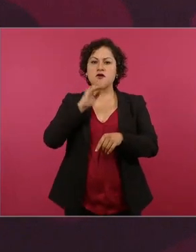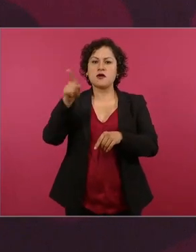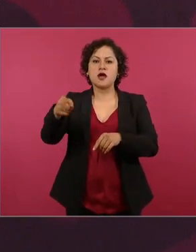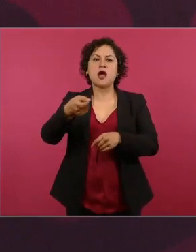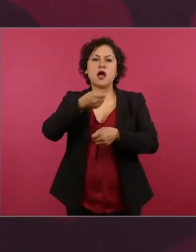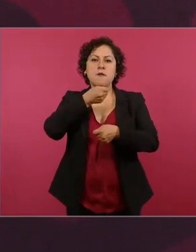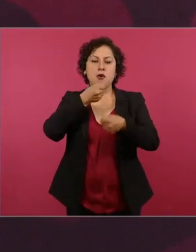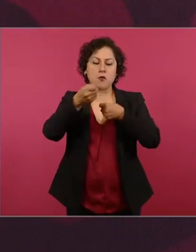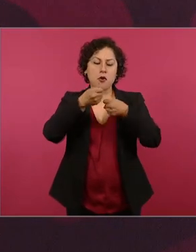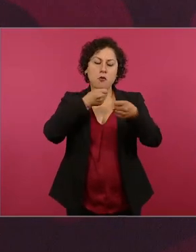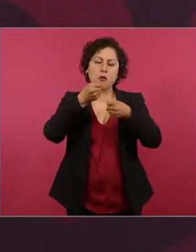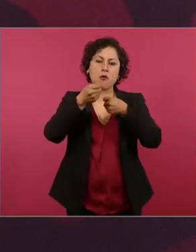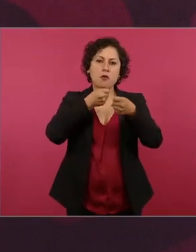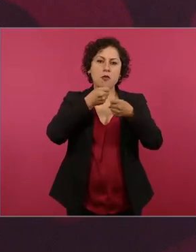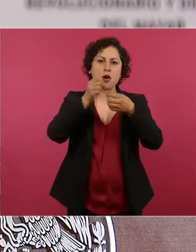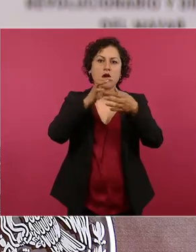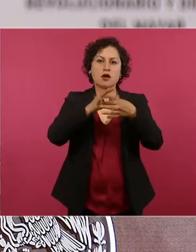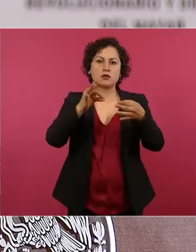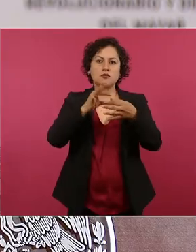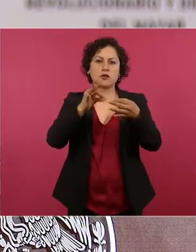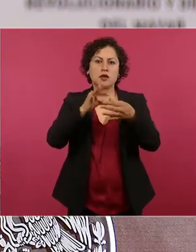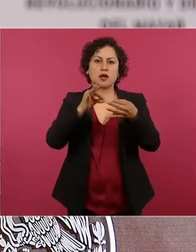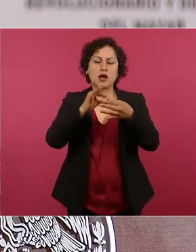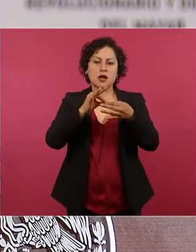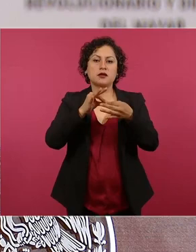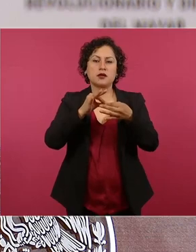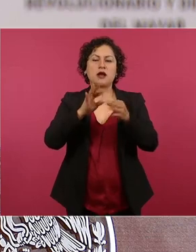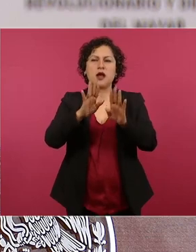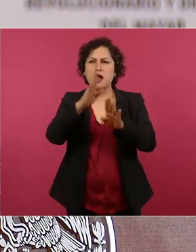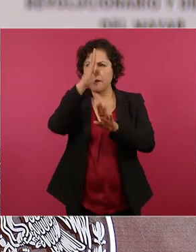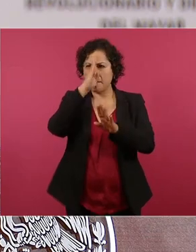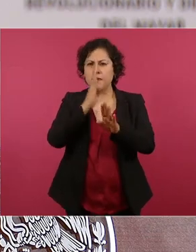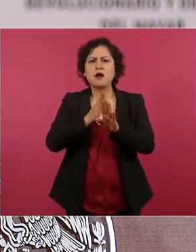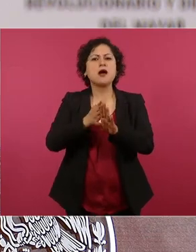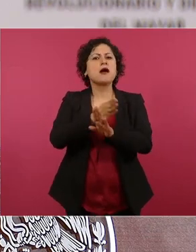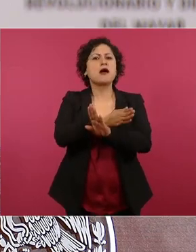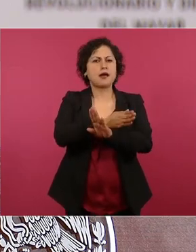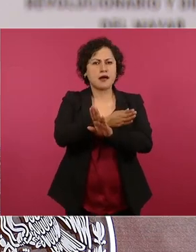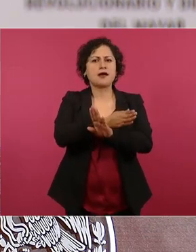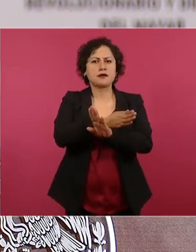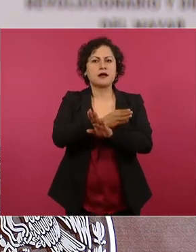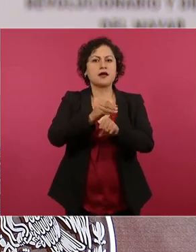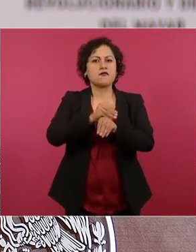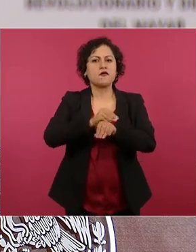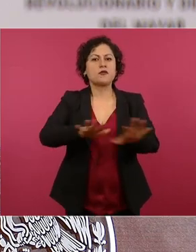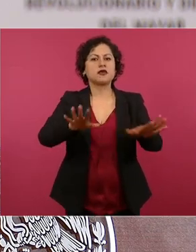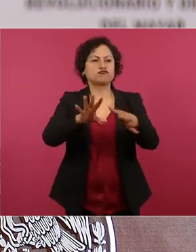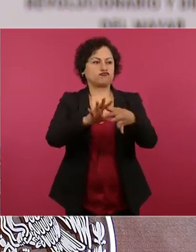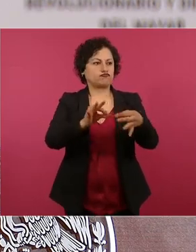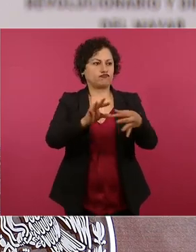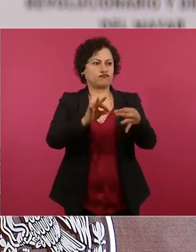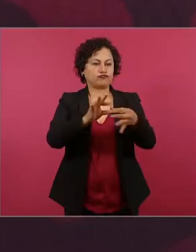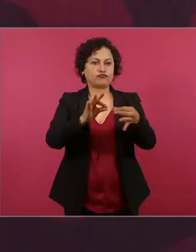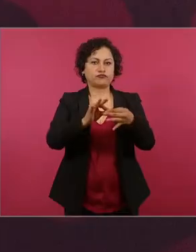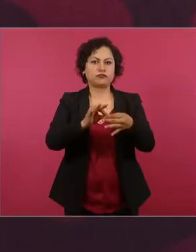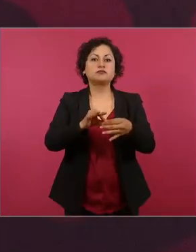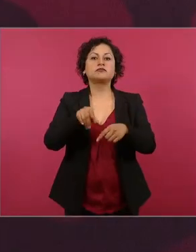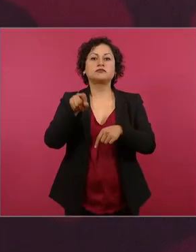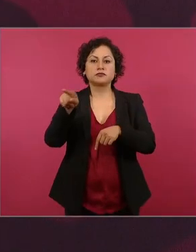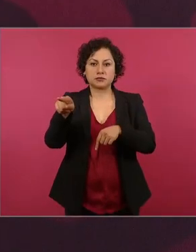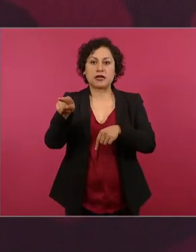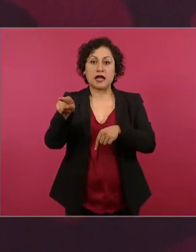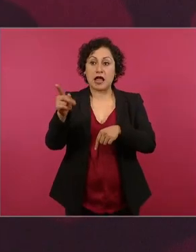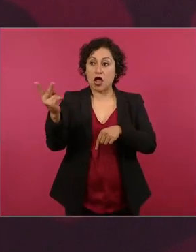prensa. No, antes del mediodía dieron una conferencia de prensa con la primera información. Y se trasladaron los